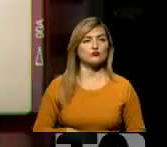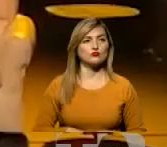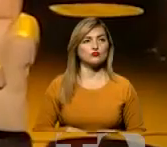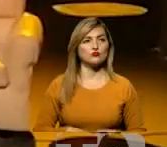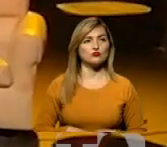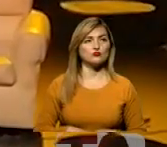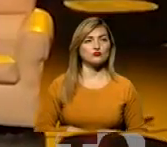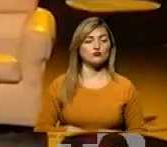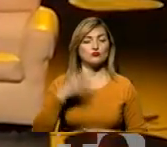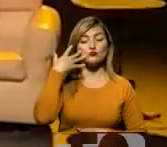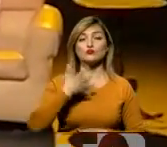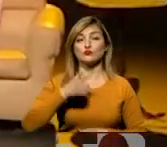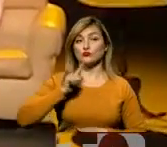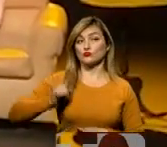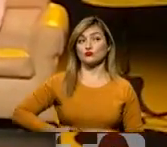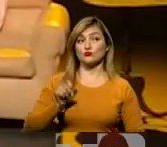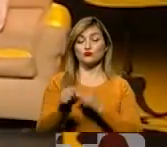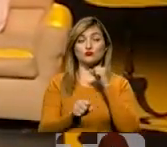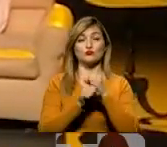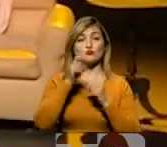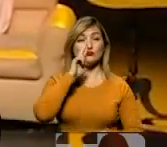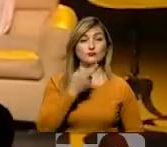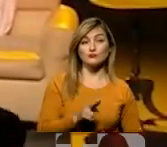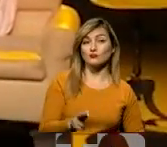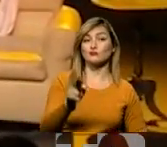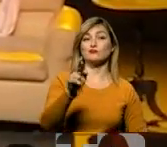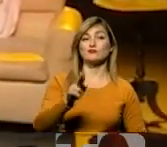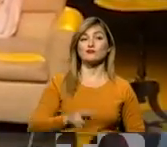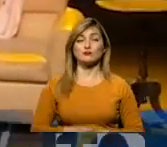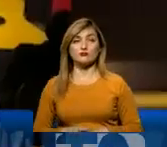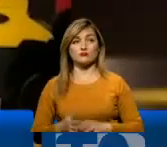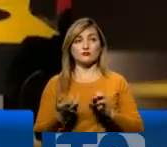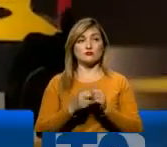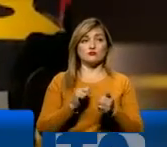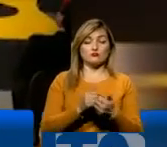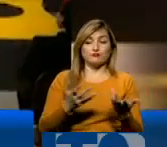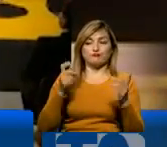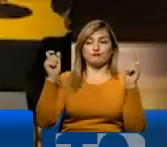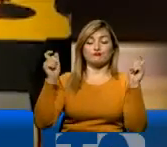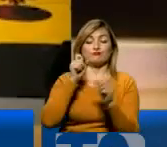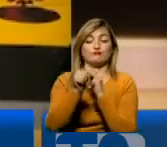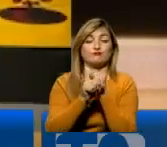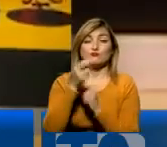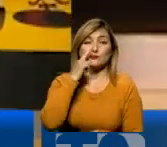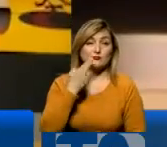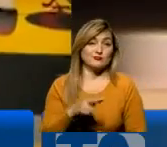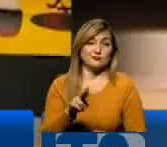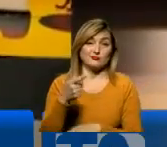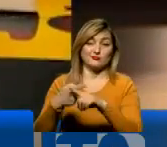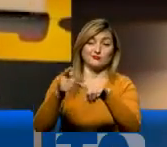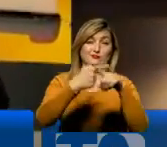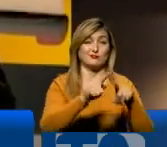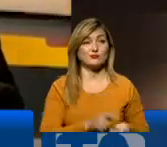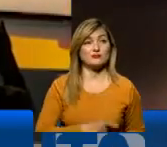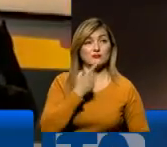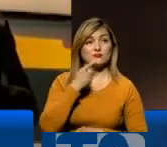Según el calendario chino, este era el año de la rata. Sin embargo, con todo lo que ha pasado, no fue el año de una rata, sino de varias.